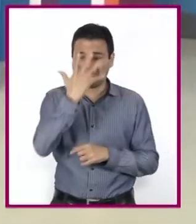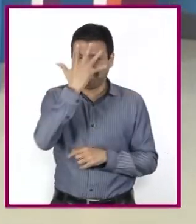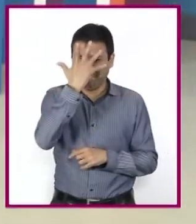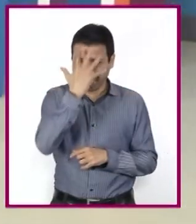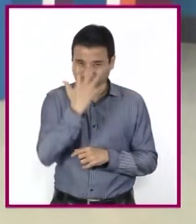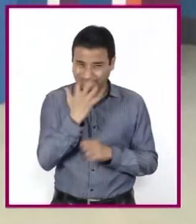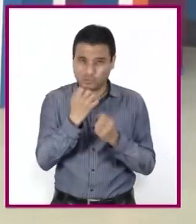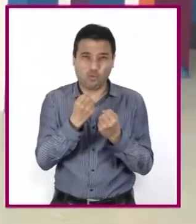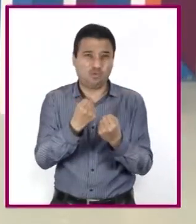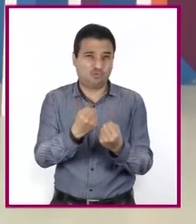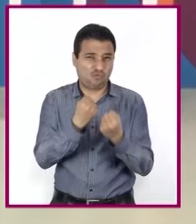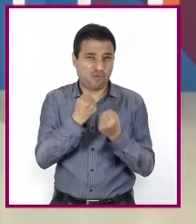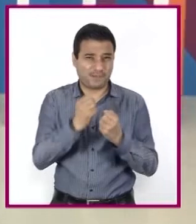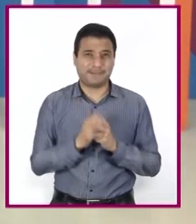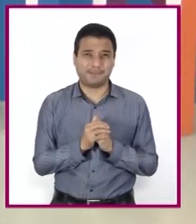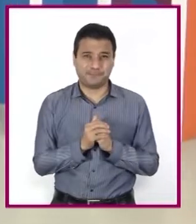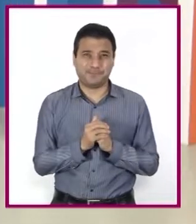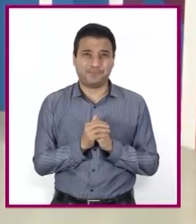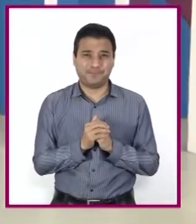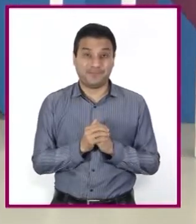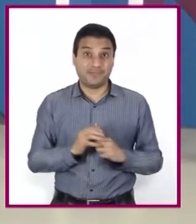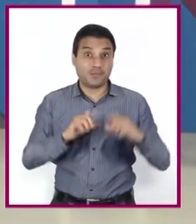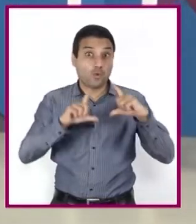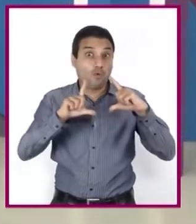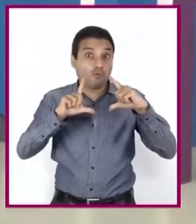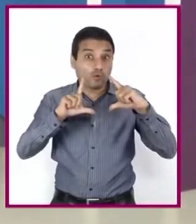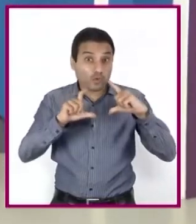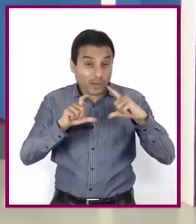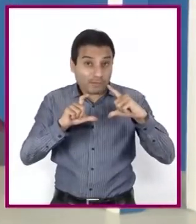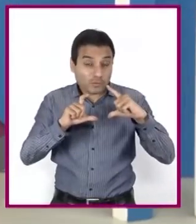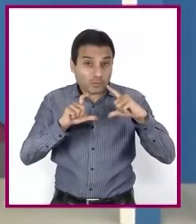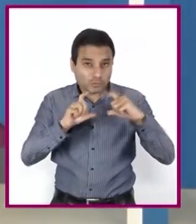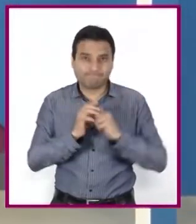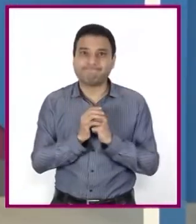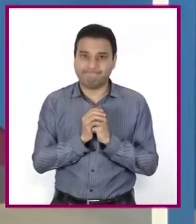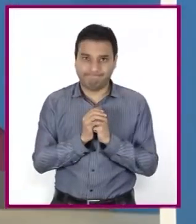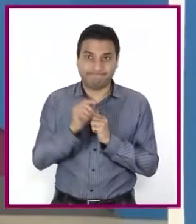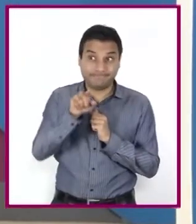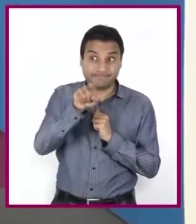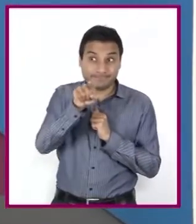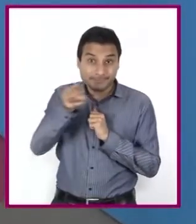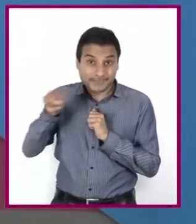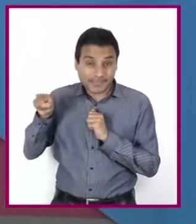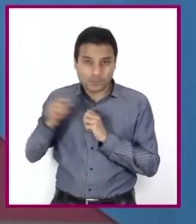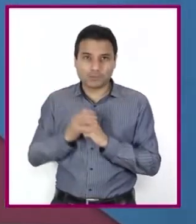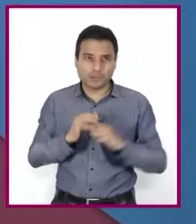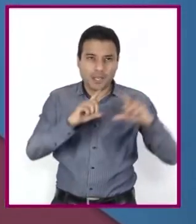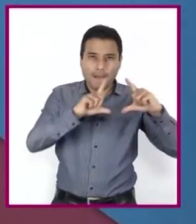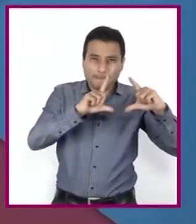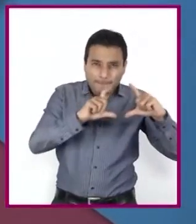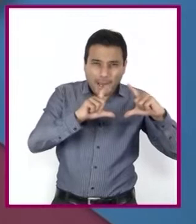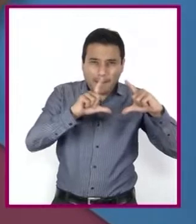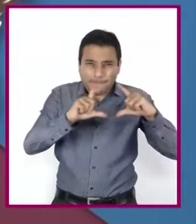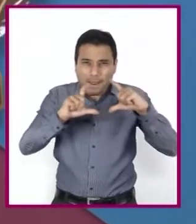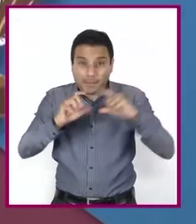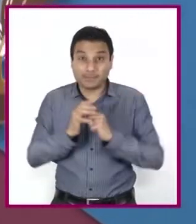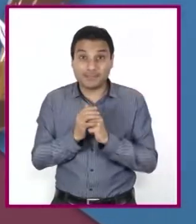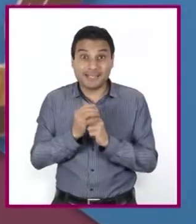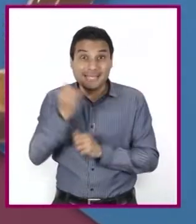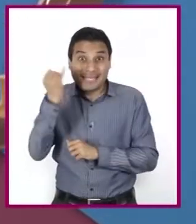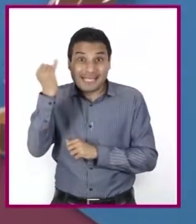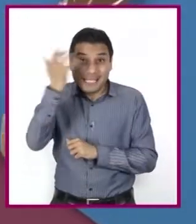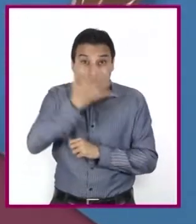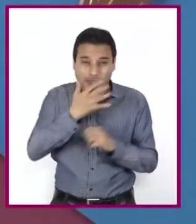Y fueron los fotógrafos los que asumieron el papel de crear un mundo de imágenes inolvidables